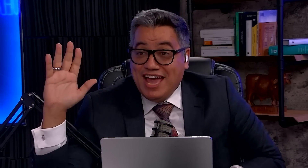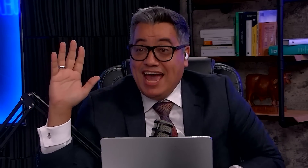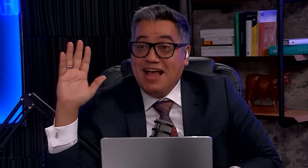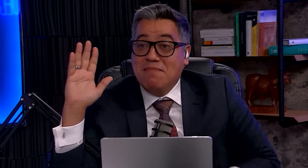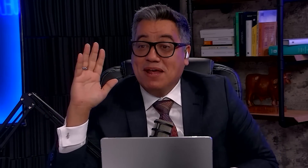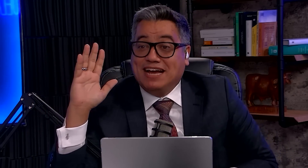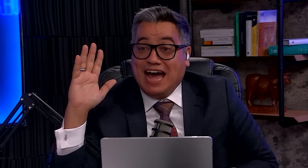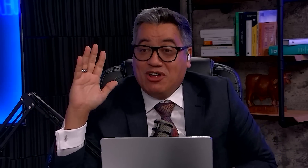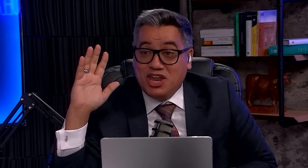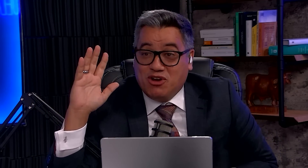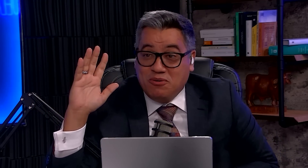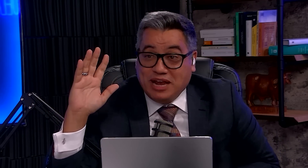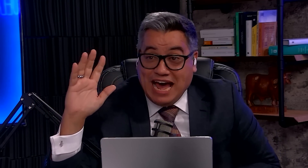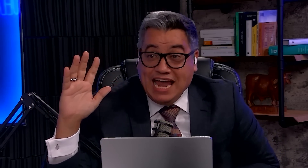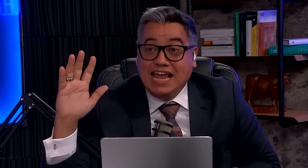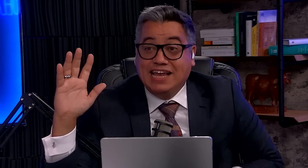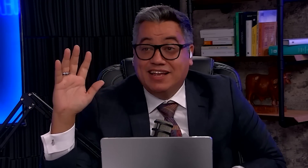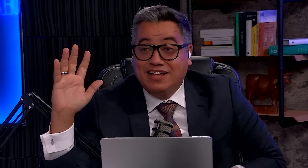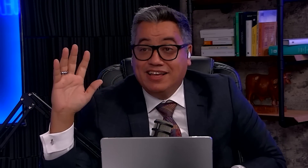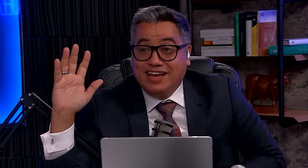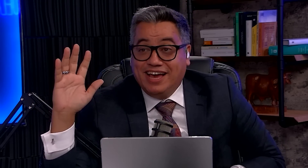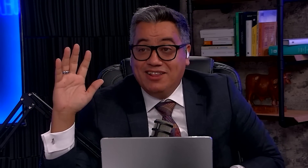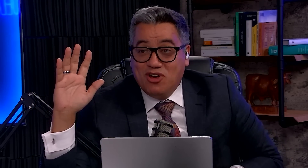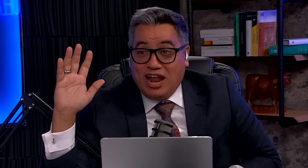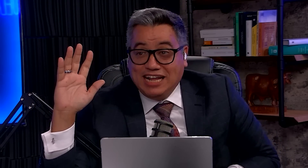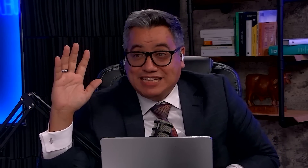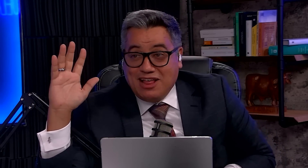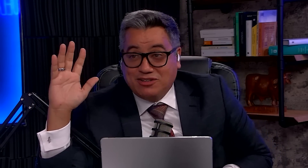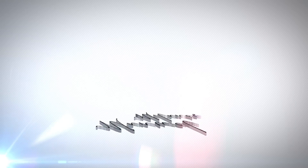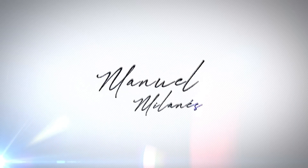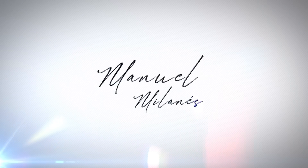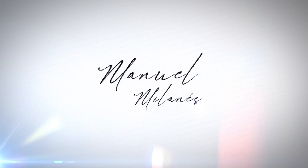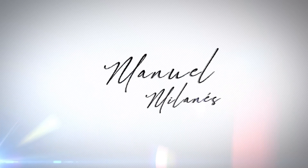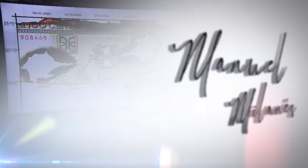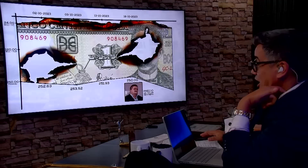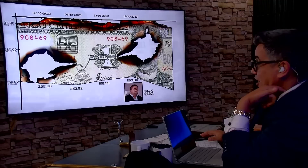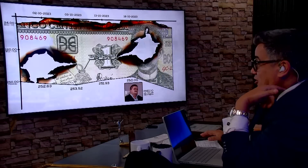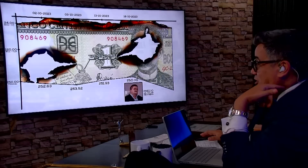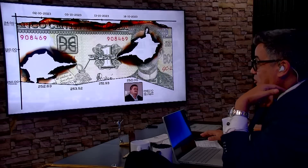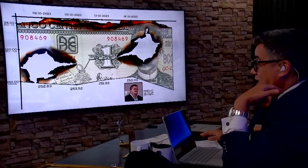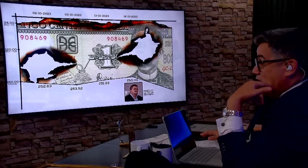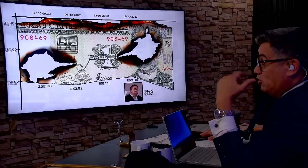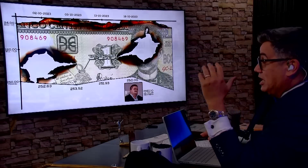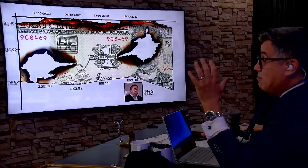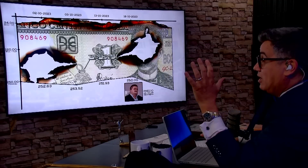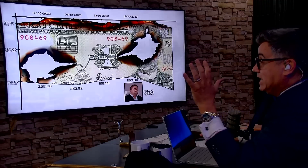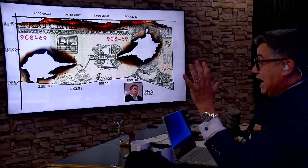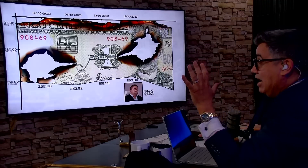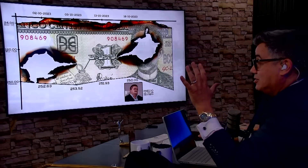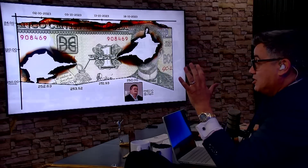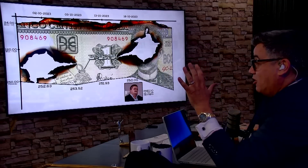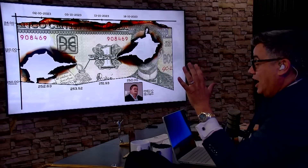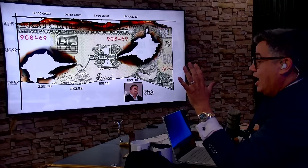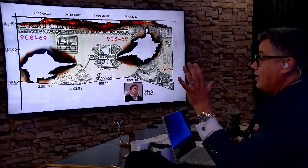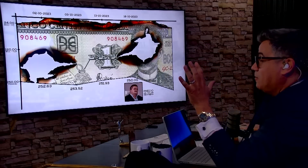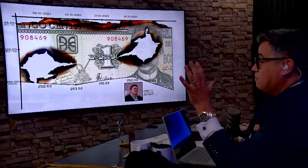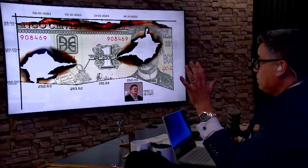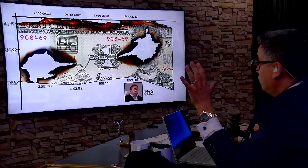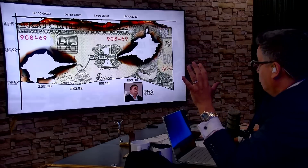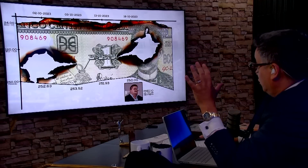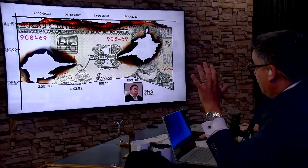fue en el neol El dólar está 250 250 no tenemos que sacarlo señores